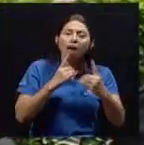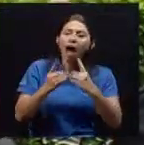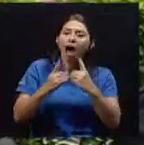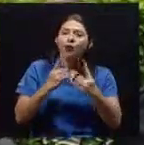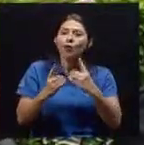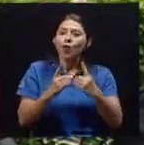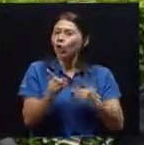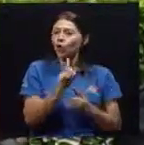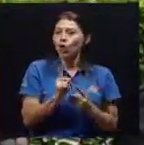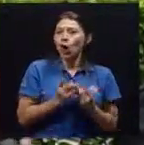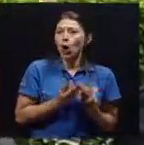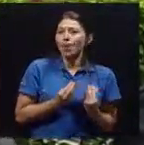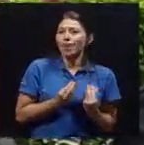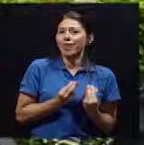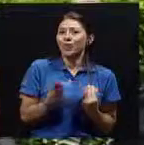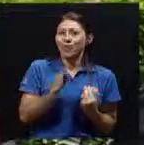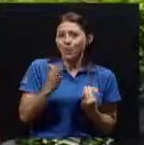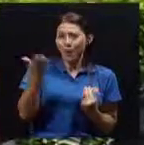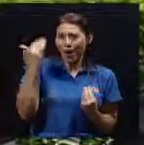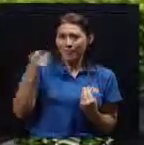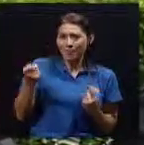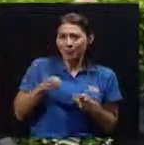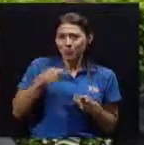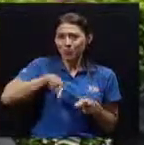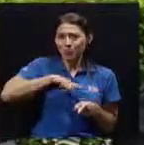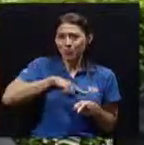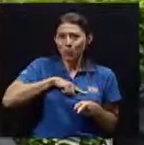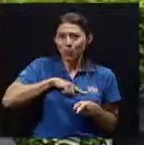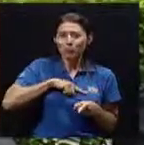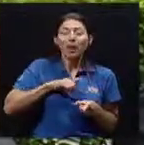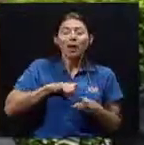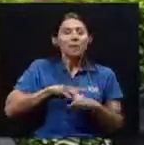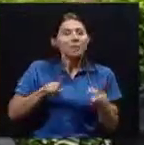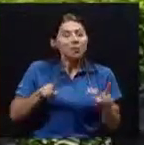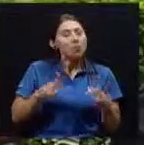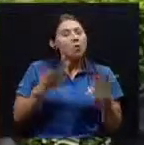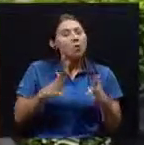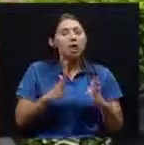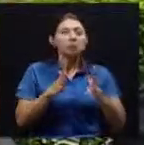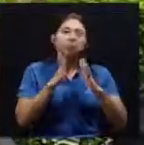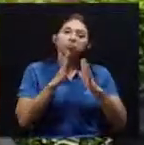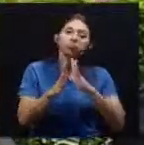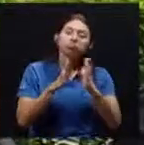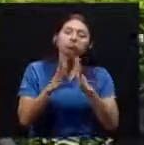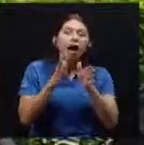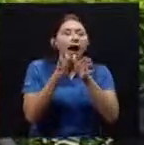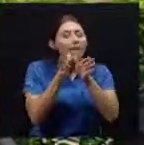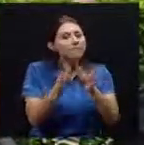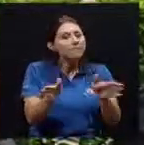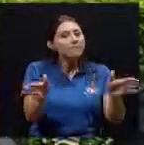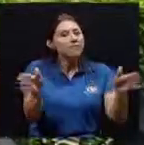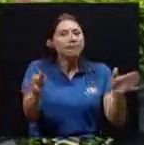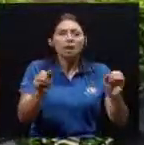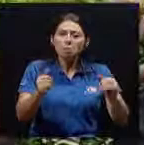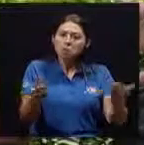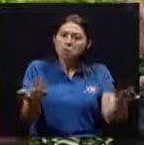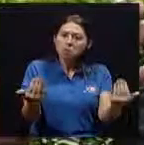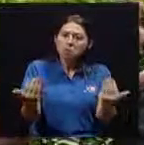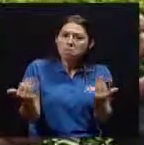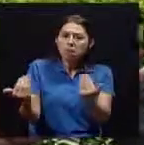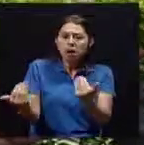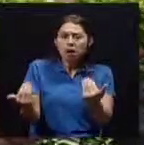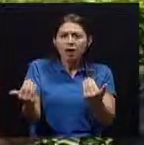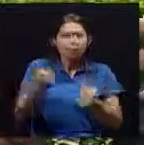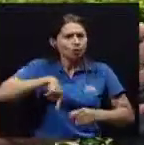miedo, como muchas veces nos hicieron a nosotros, sí, ¿verdad? O a nuestros padres, sino en una conversación abierta, en una conversación que requiere quitarnos